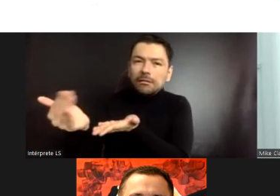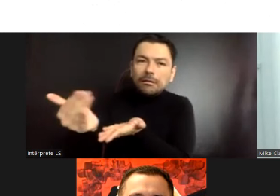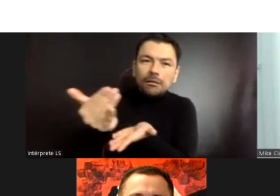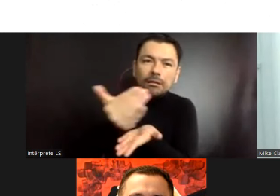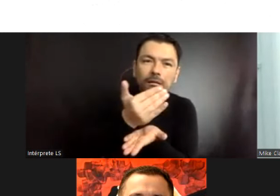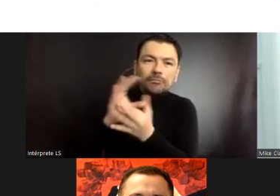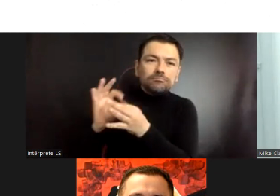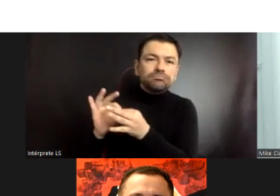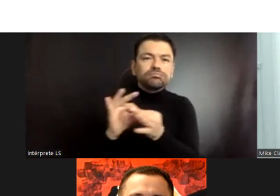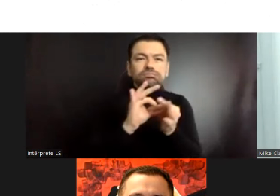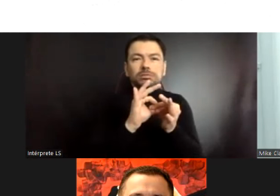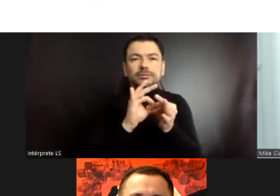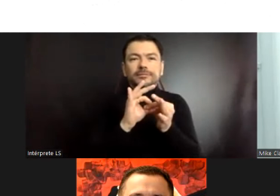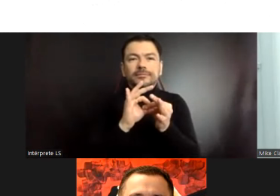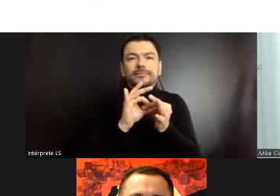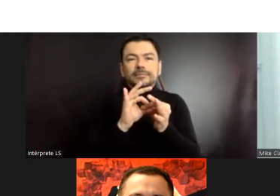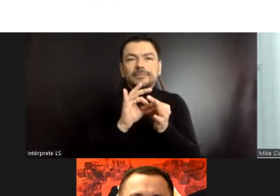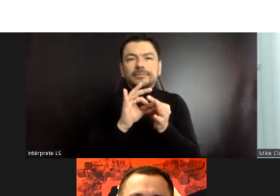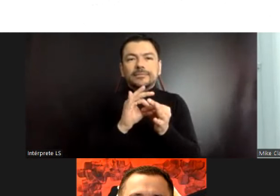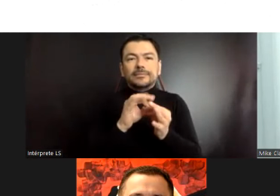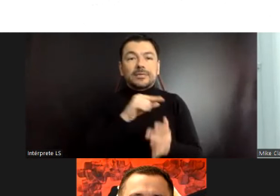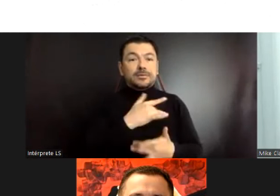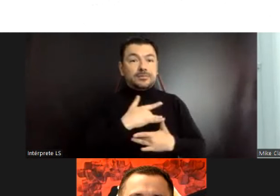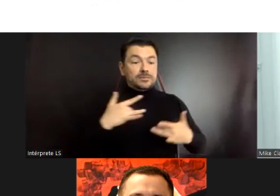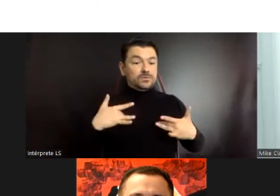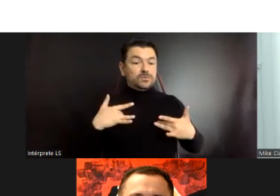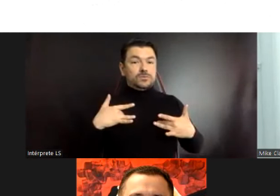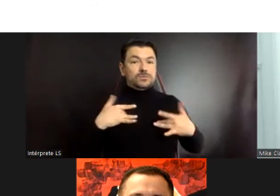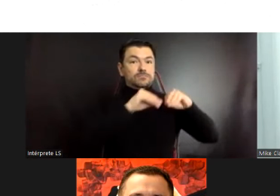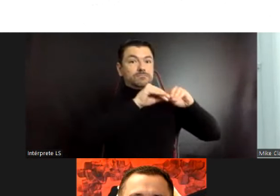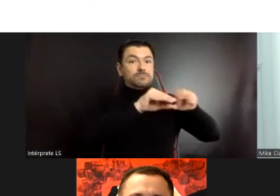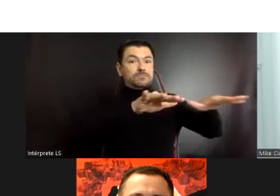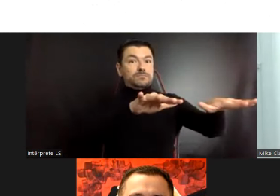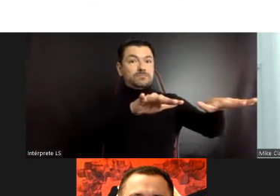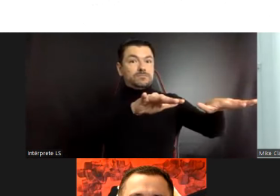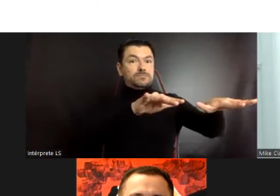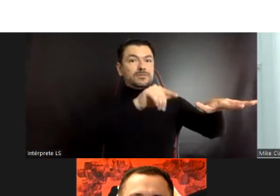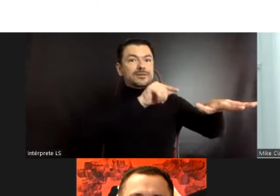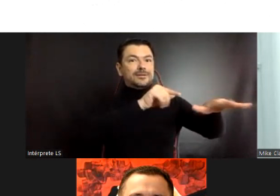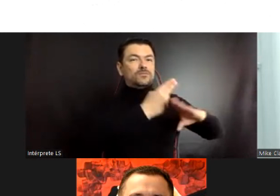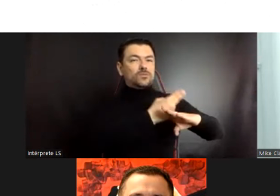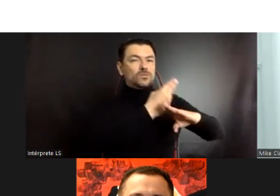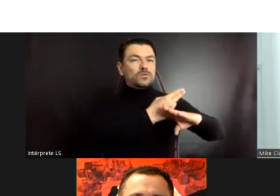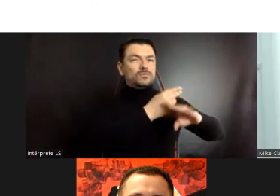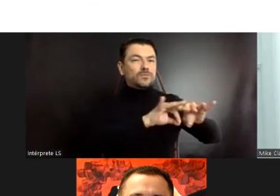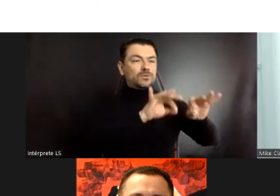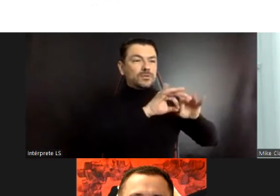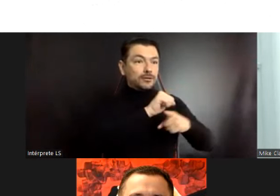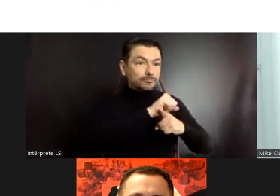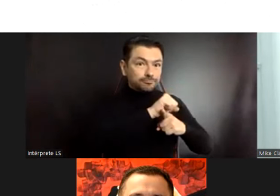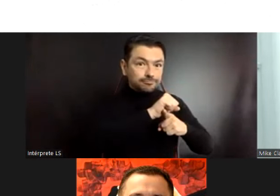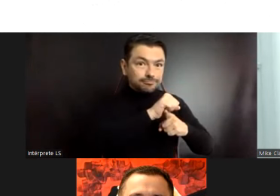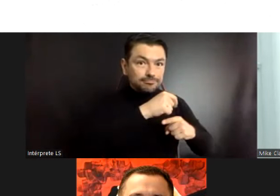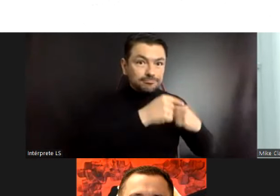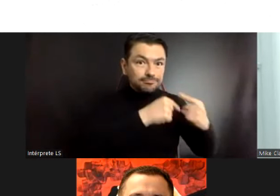necesita con la respuesta de salud pública, nuestros programas de salud pública, intervenciones de salud pública, intervenciones a nivel de comunidad. Así las